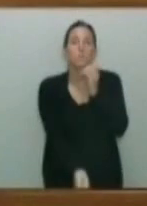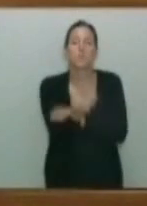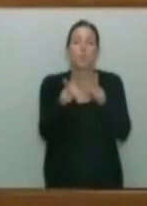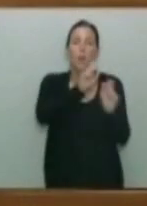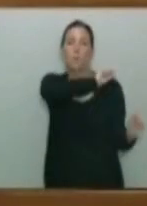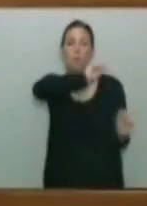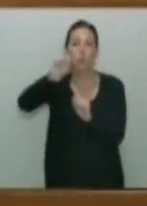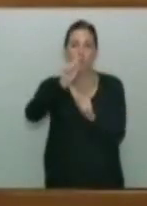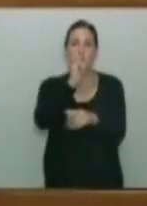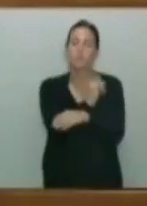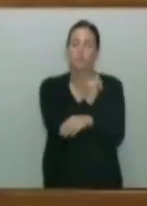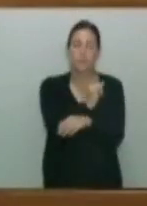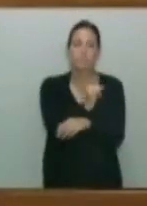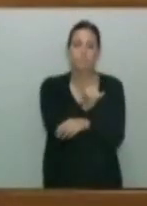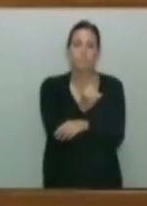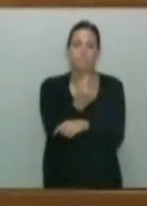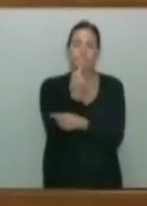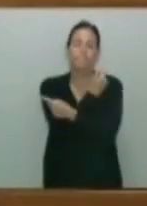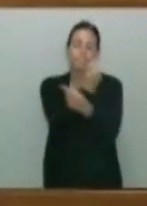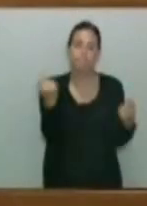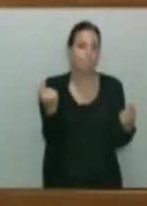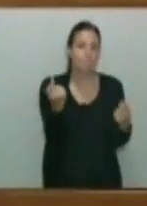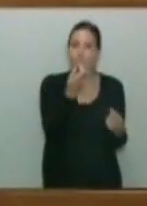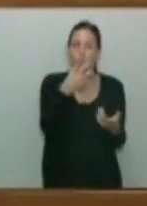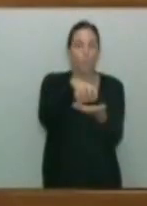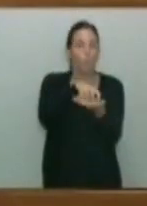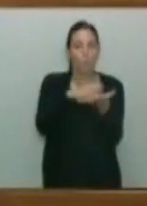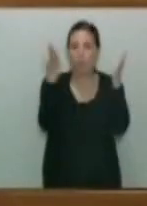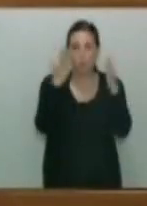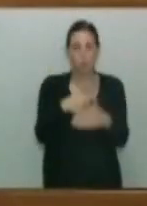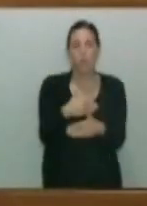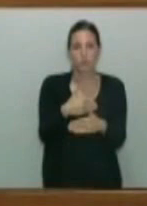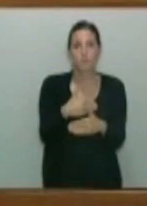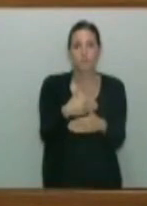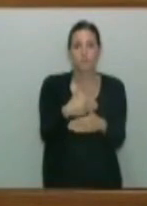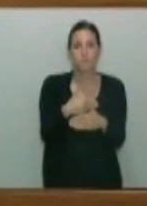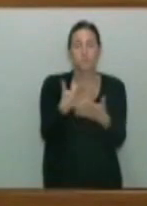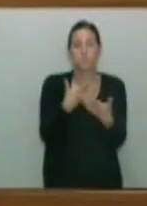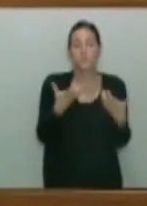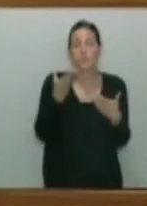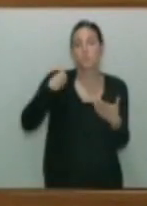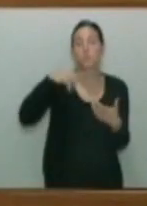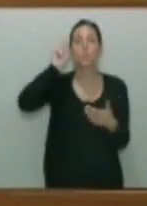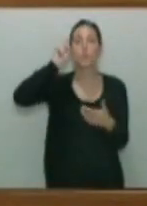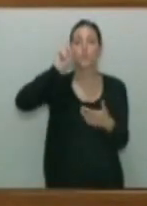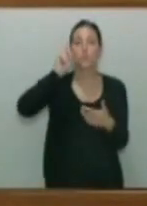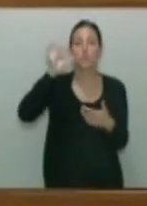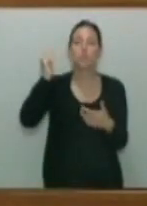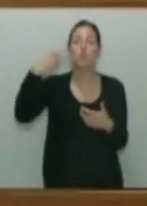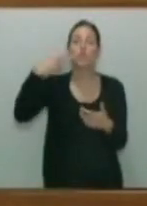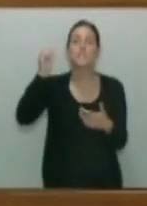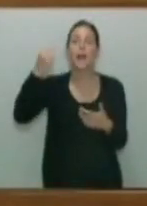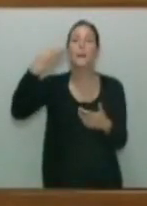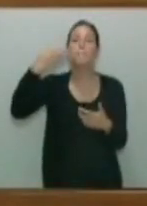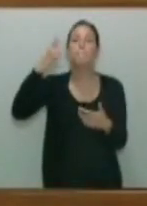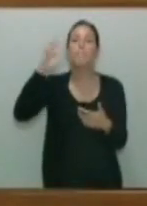institucional, les anuncio que en ese caso no tengan ninguna duda. Parafraseando al profesor Sosa Wagner en